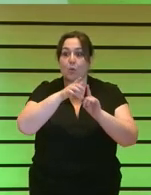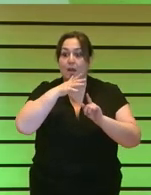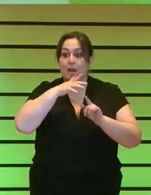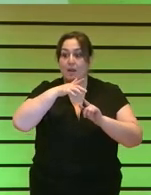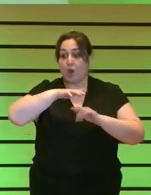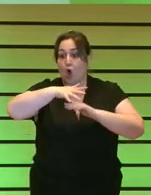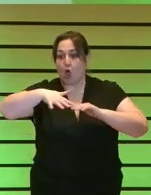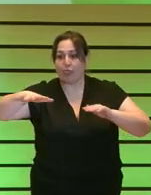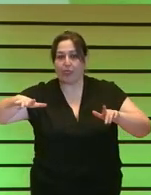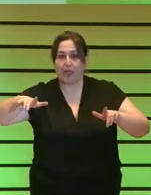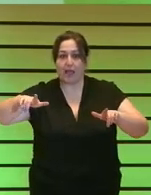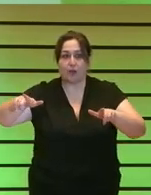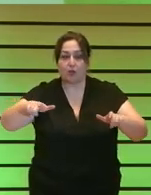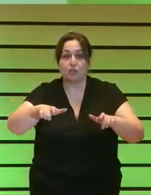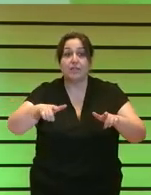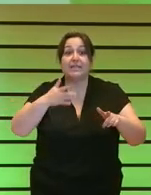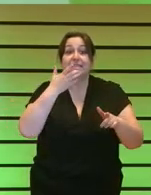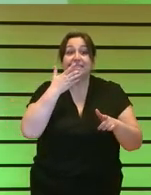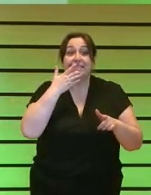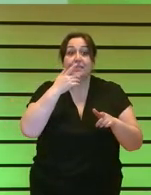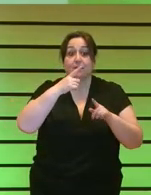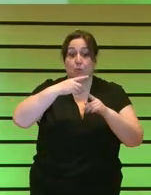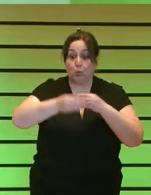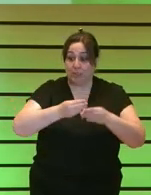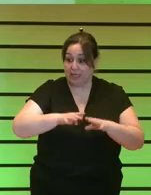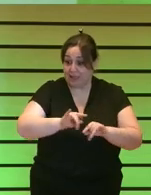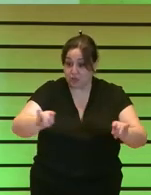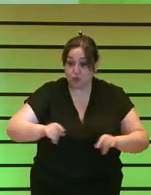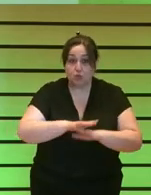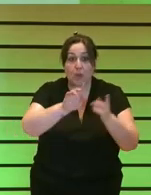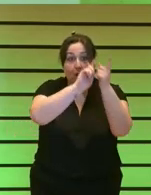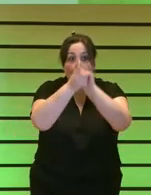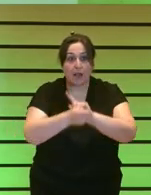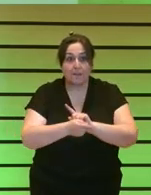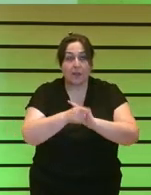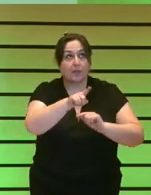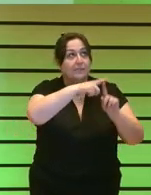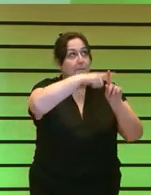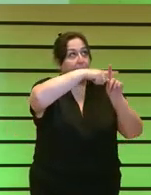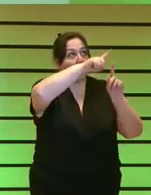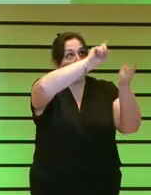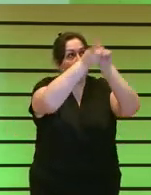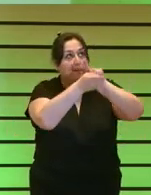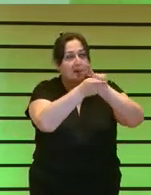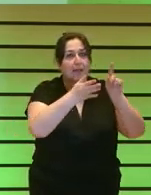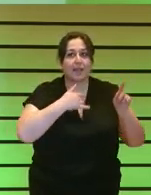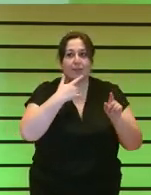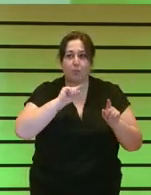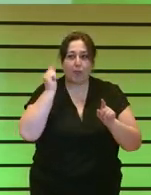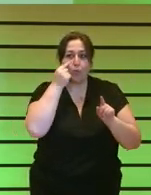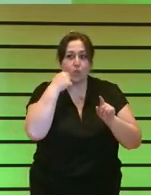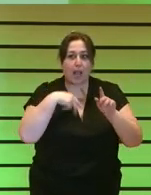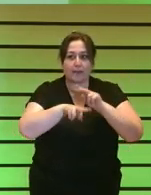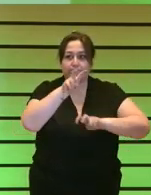si se cambia el uso Se incrementa las si se cambia el uso del suelo es más fácil que se incremente las temperaturas es decir Se podrían encontrar relaciones no